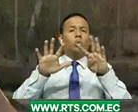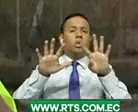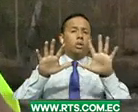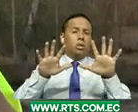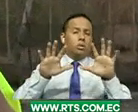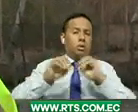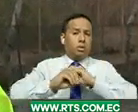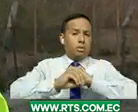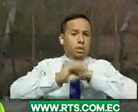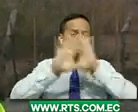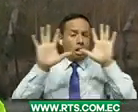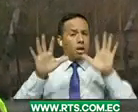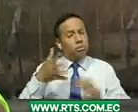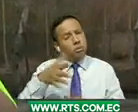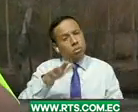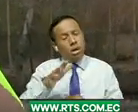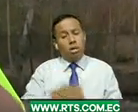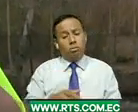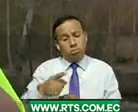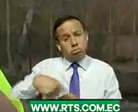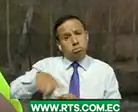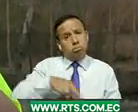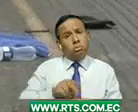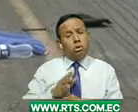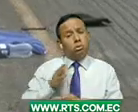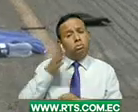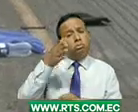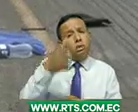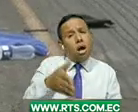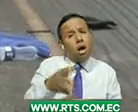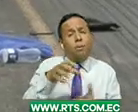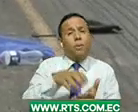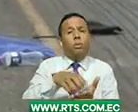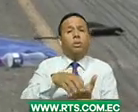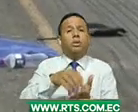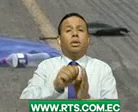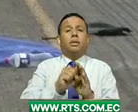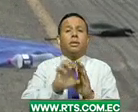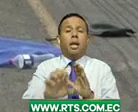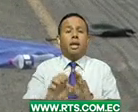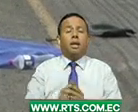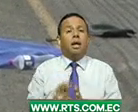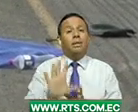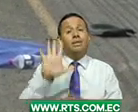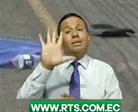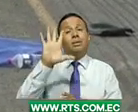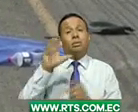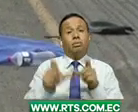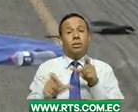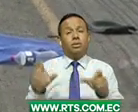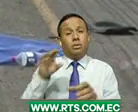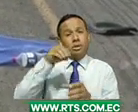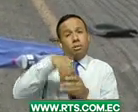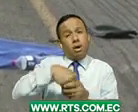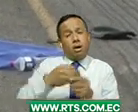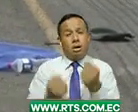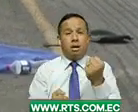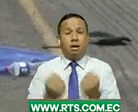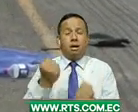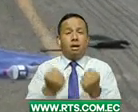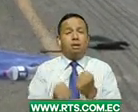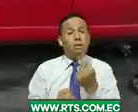personas iban hacia lo que es la provincia de Santa Elena. Según testigos, eran cinco personas que viajaban en el vehículo. Dos de